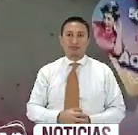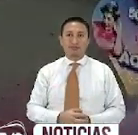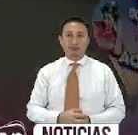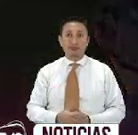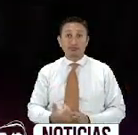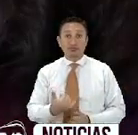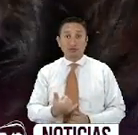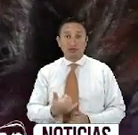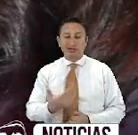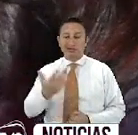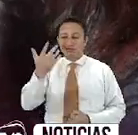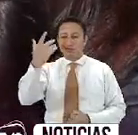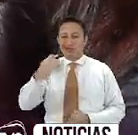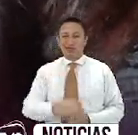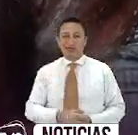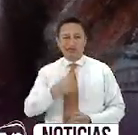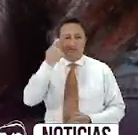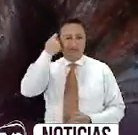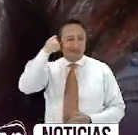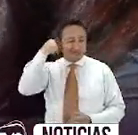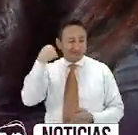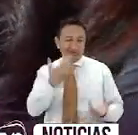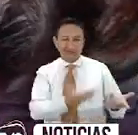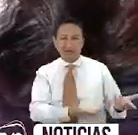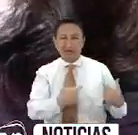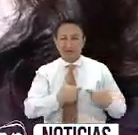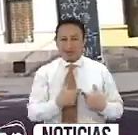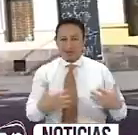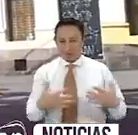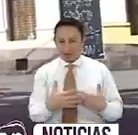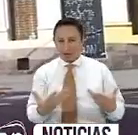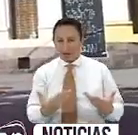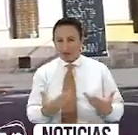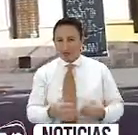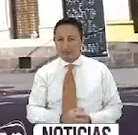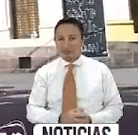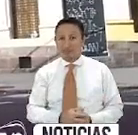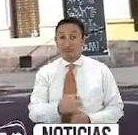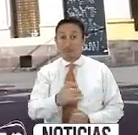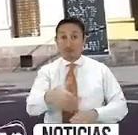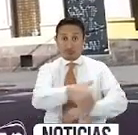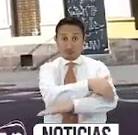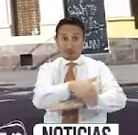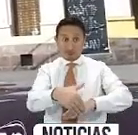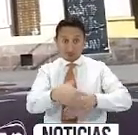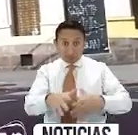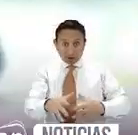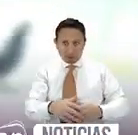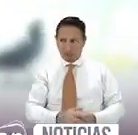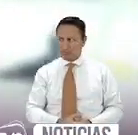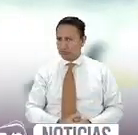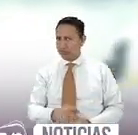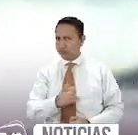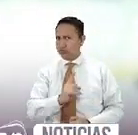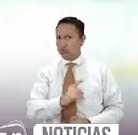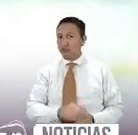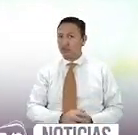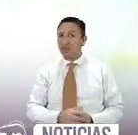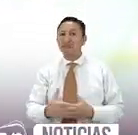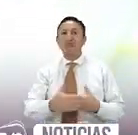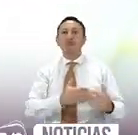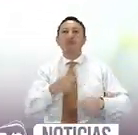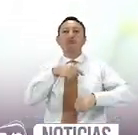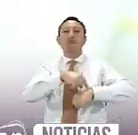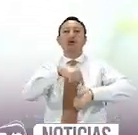Ya queda el despecho, el miedo, la inseguridad, el temor que tenemos. Pero en esta calle no es todo lo que sucede. De hecho, sin importar la